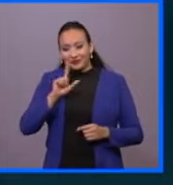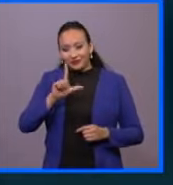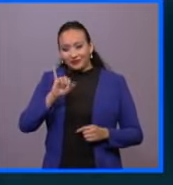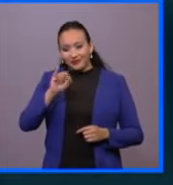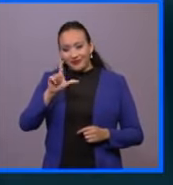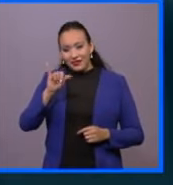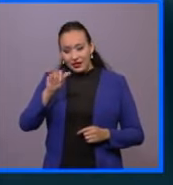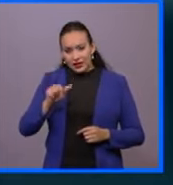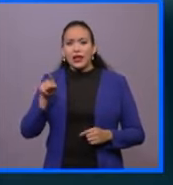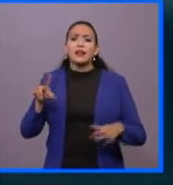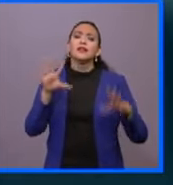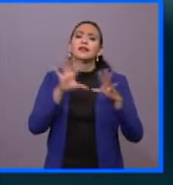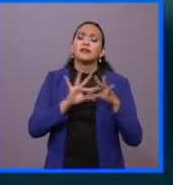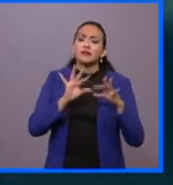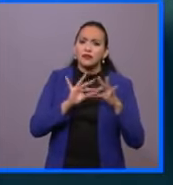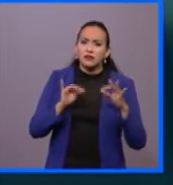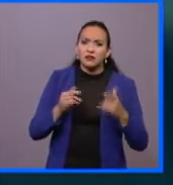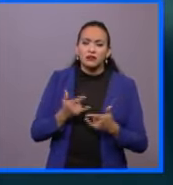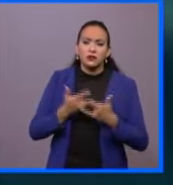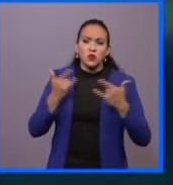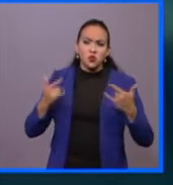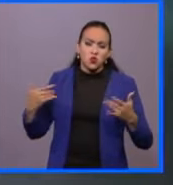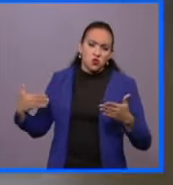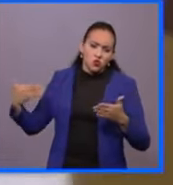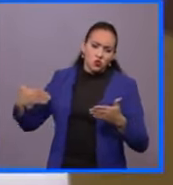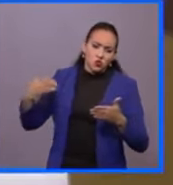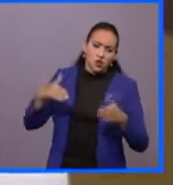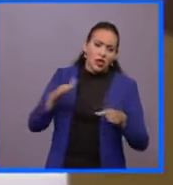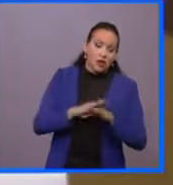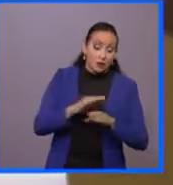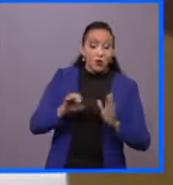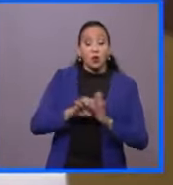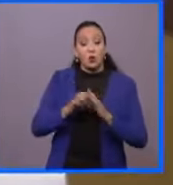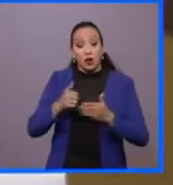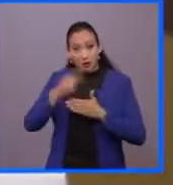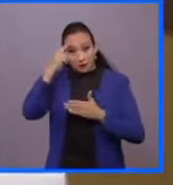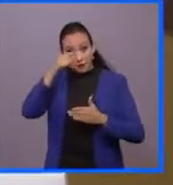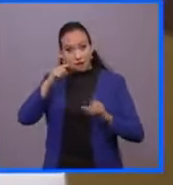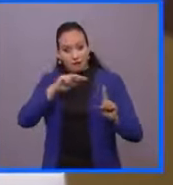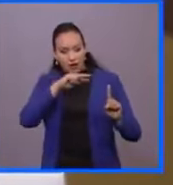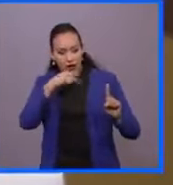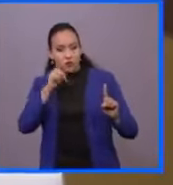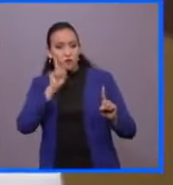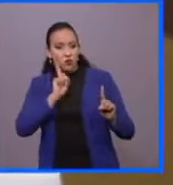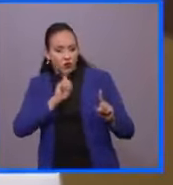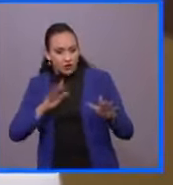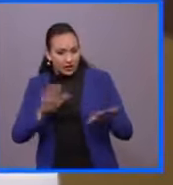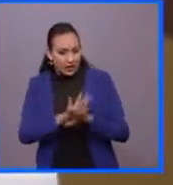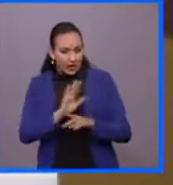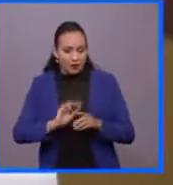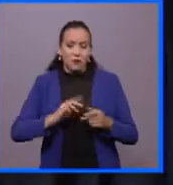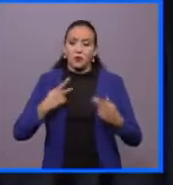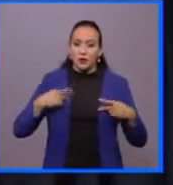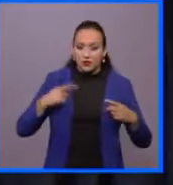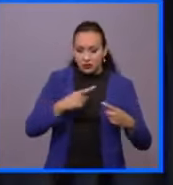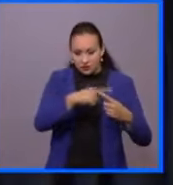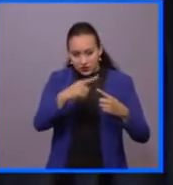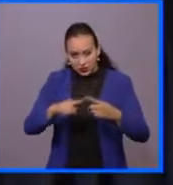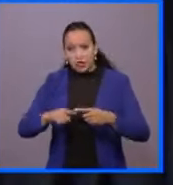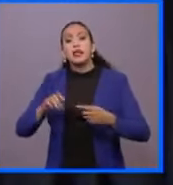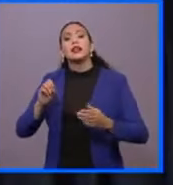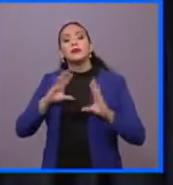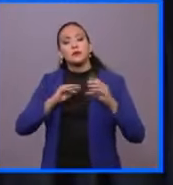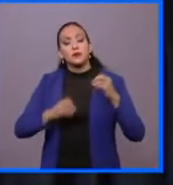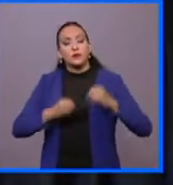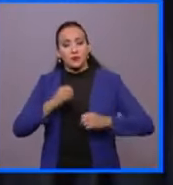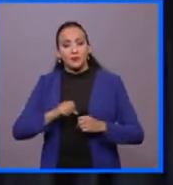Benítez, quien hablará sobre la transversalización de la perspectiva de género y el enfoque interseccional en la enseñanza judicial, así como